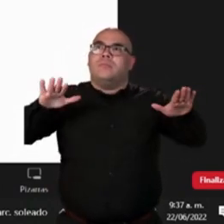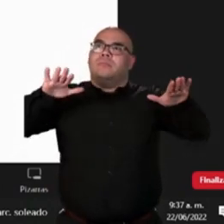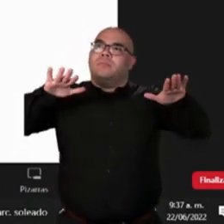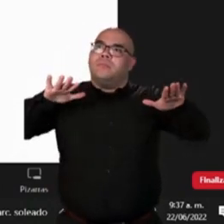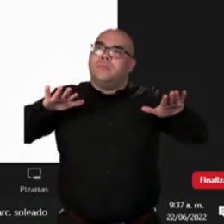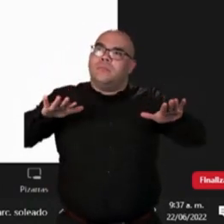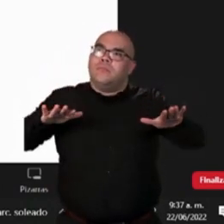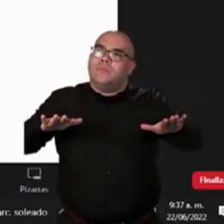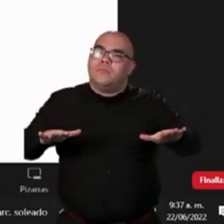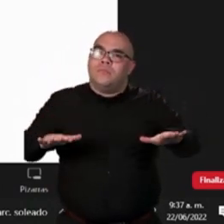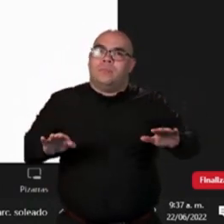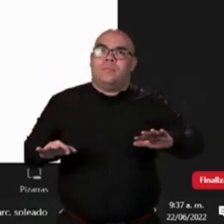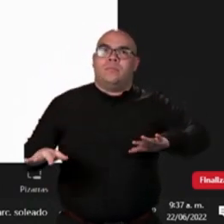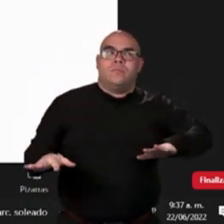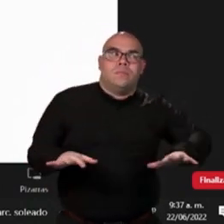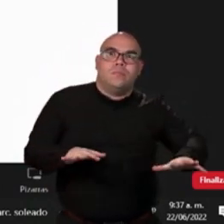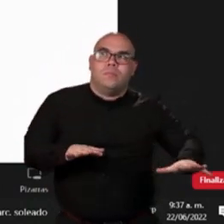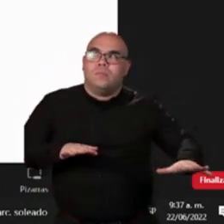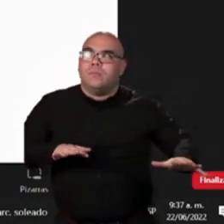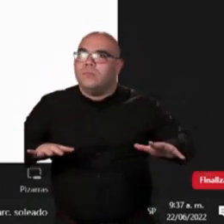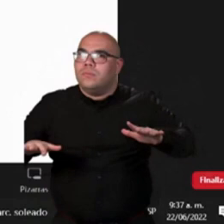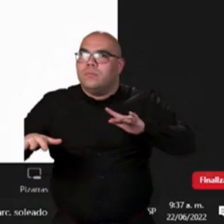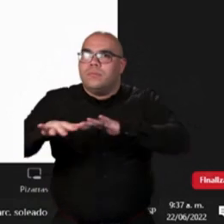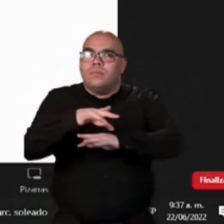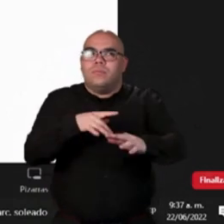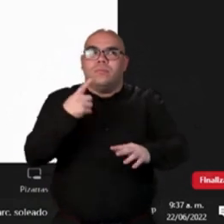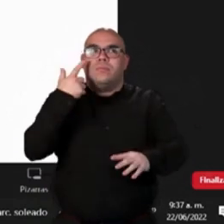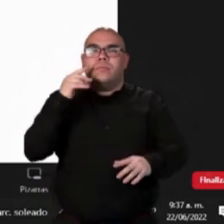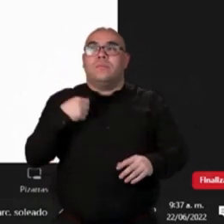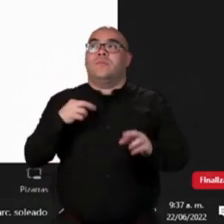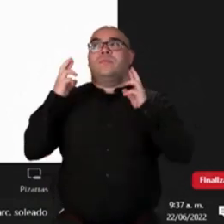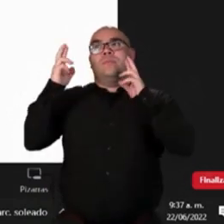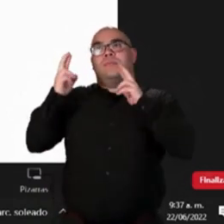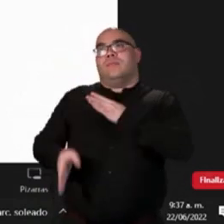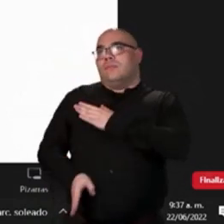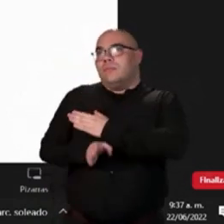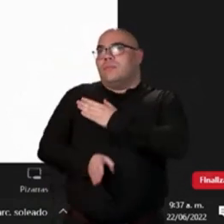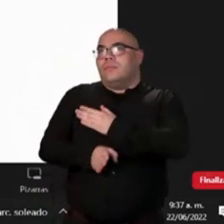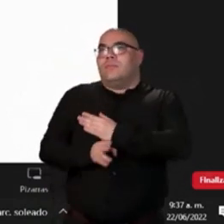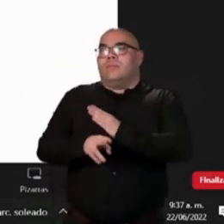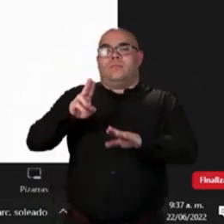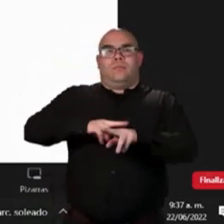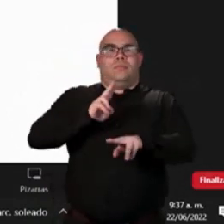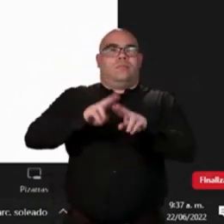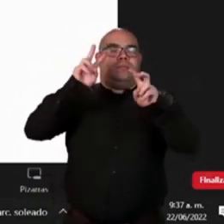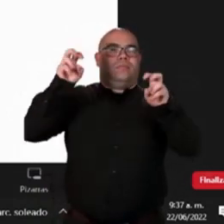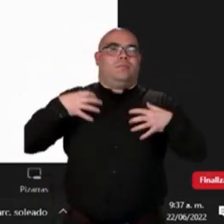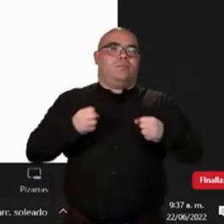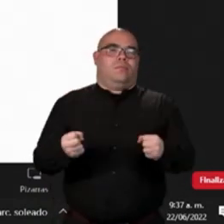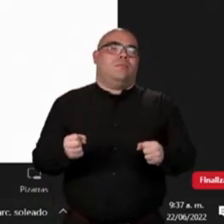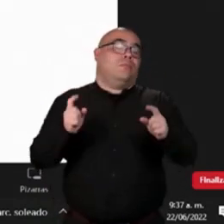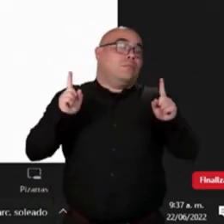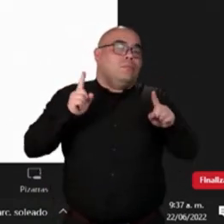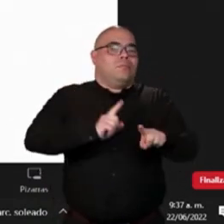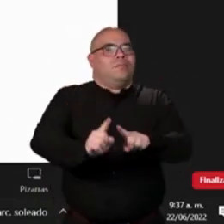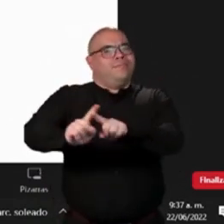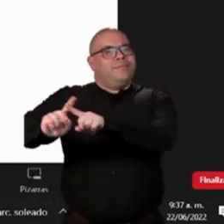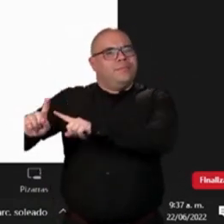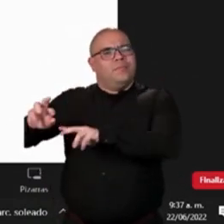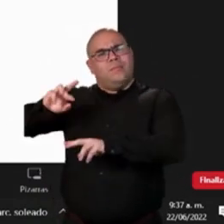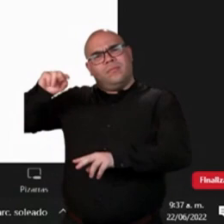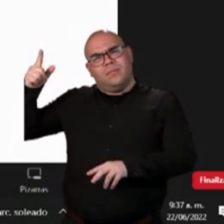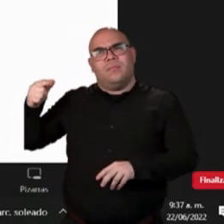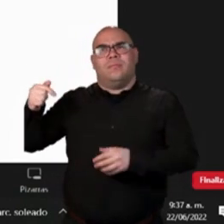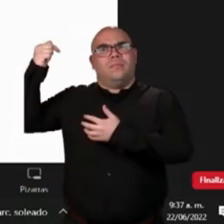de tensa calma. Esperemos que siga así, cada vez regresemos más a una normalidad en cuanto a salud. Pero hay muchos otros eventos catastróficos